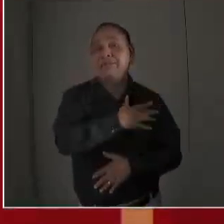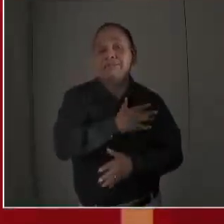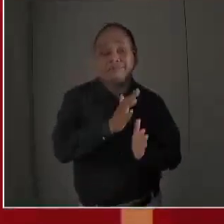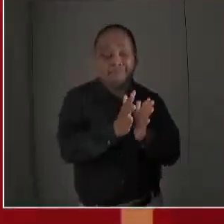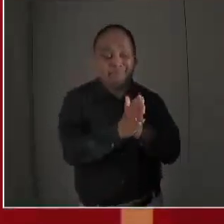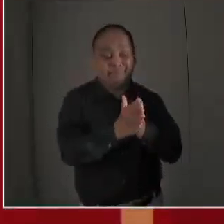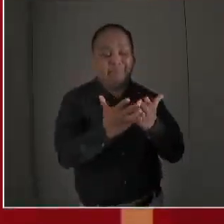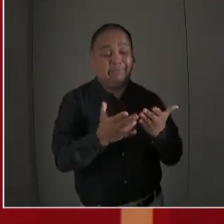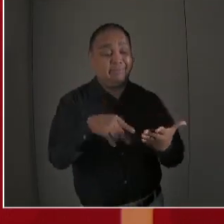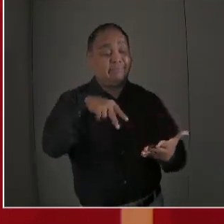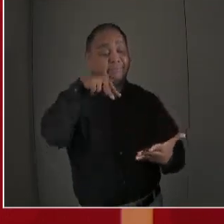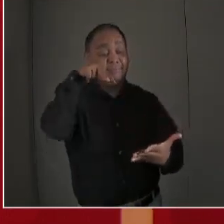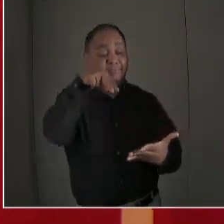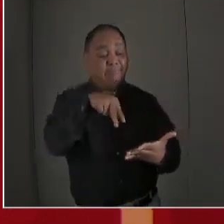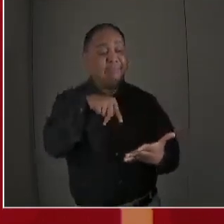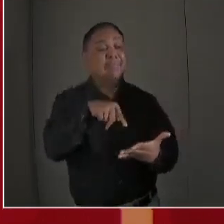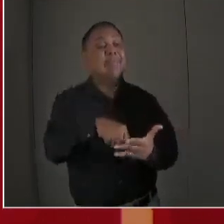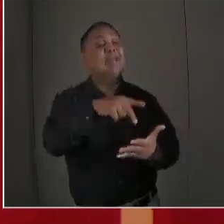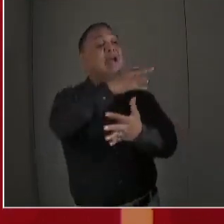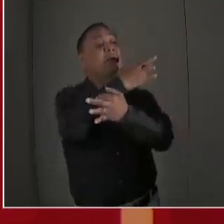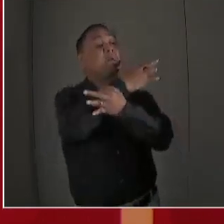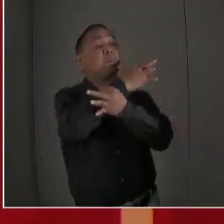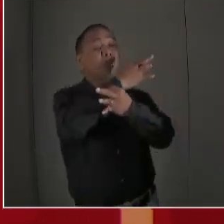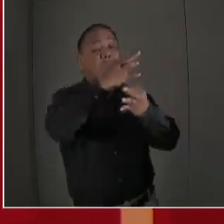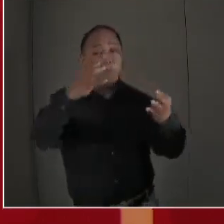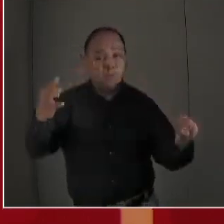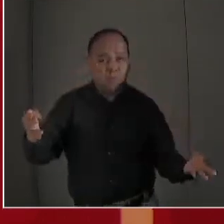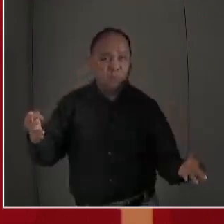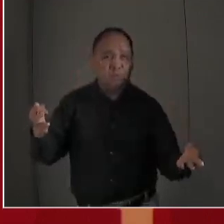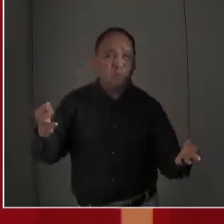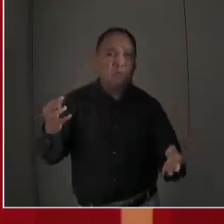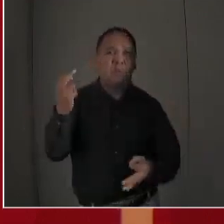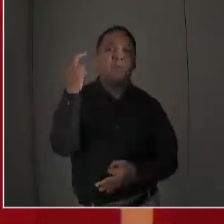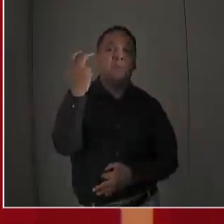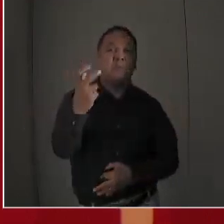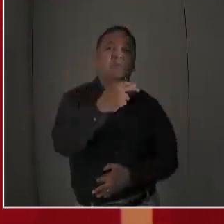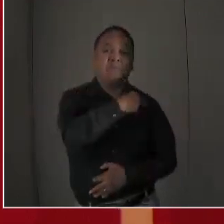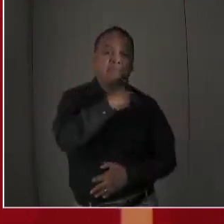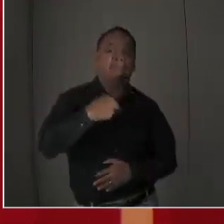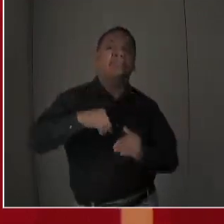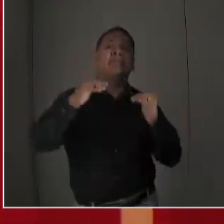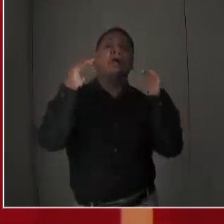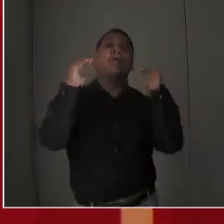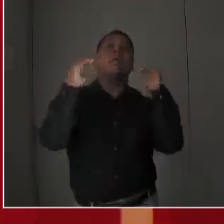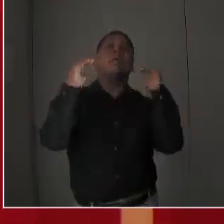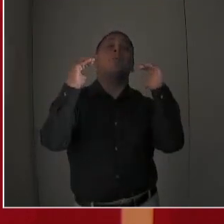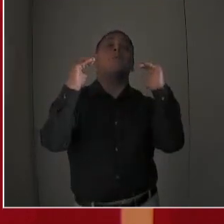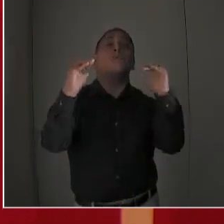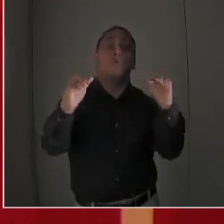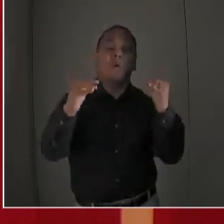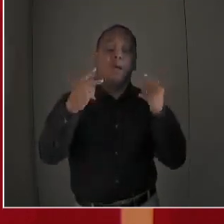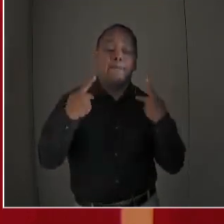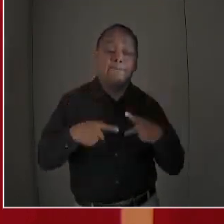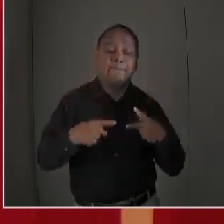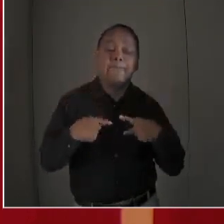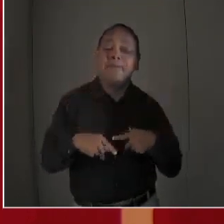y a través de él informábamos y podíamos mantener ese contacto con la ciudadanía.